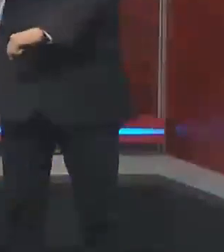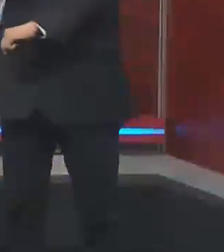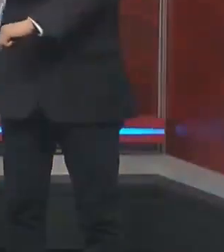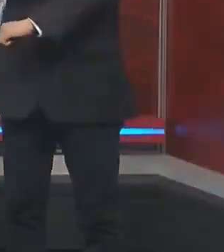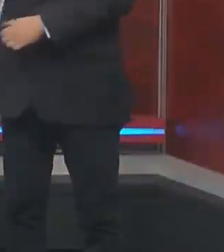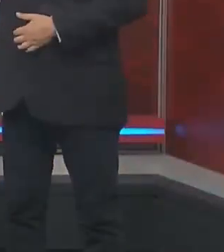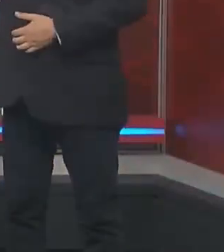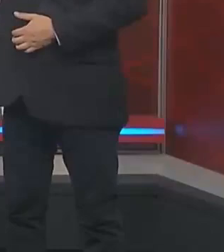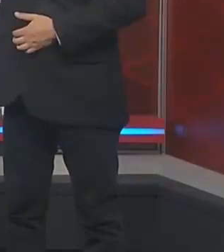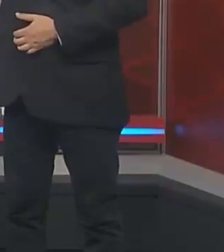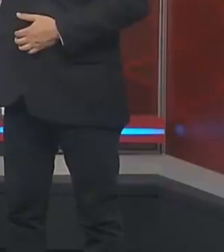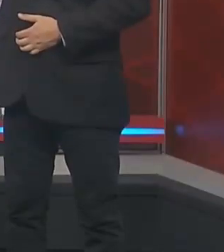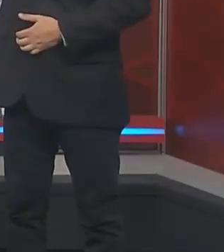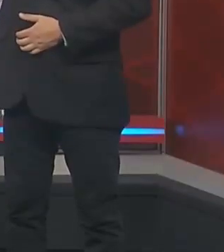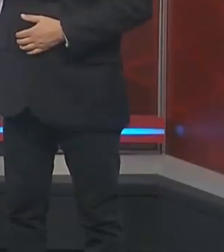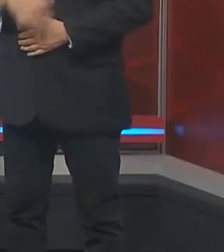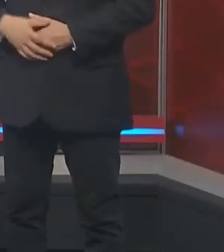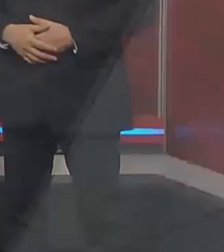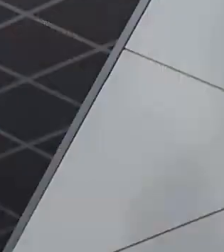Región metropolitana.